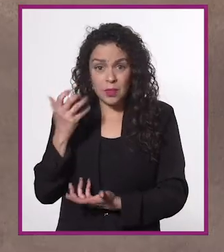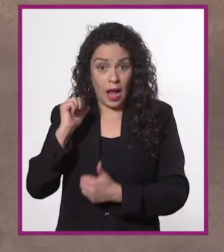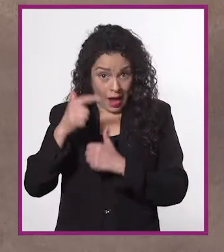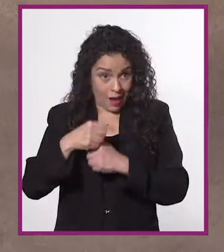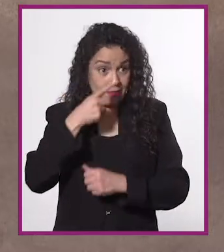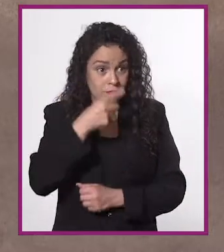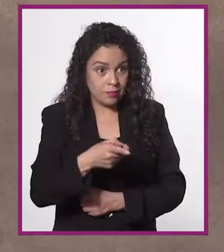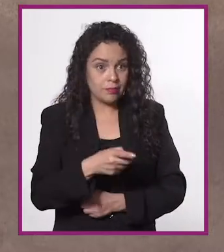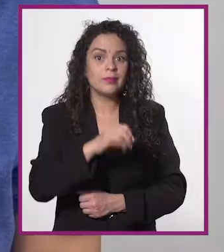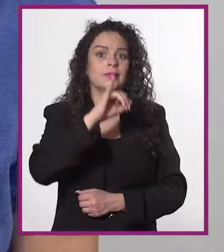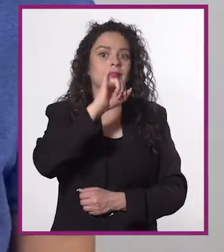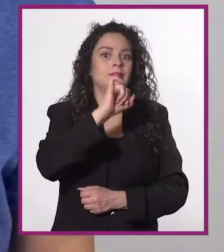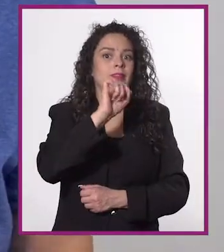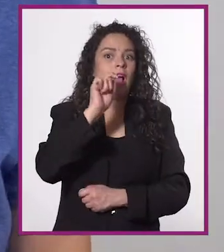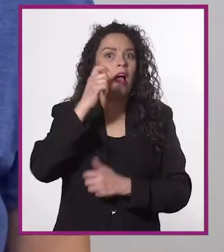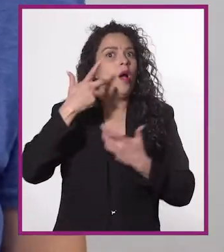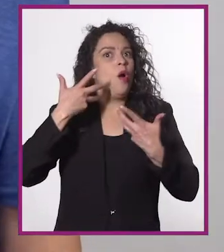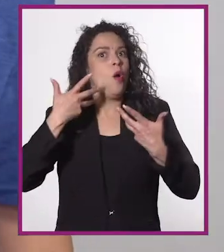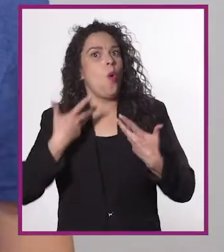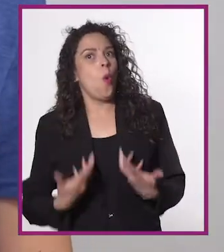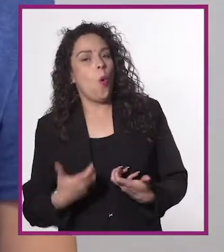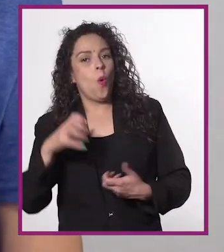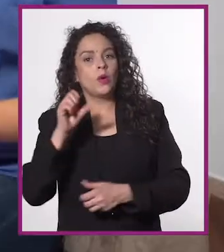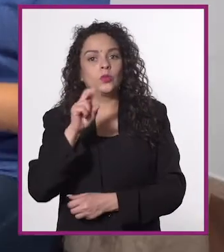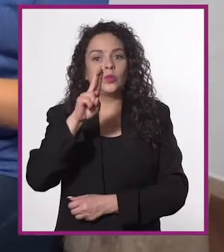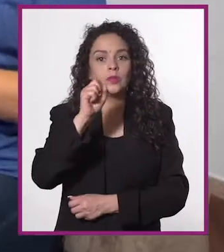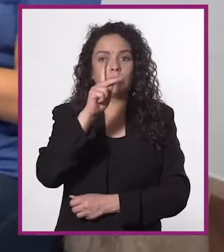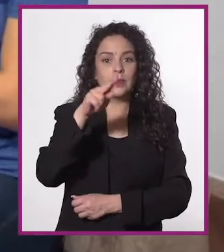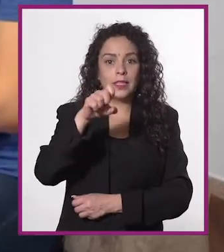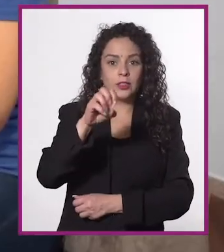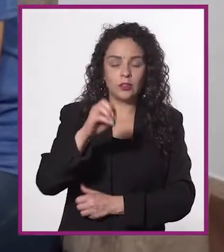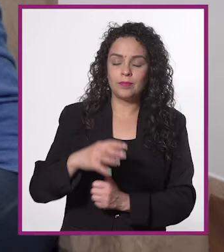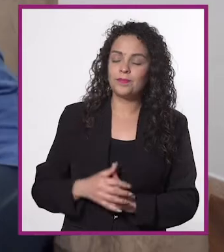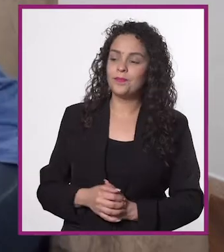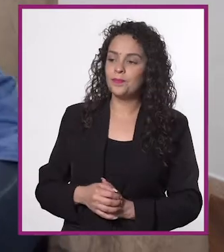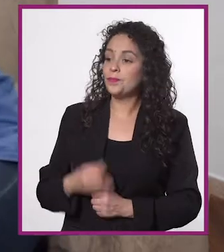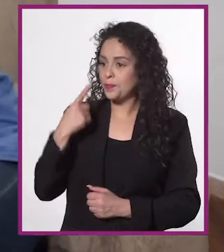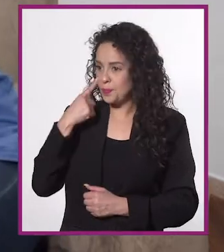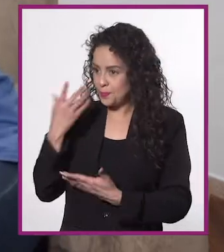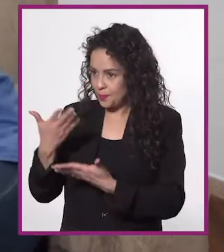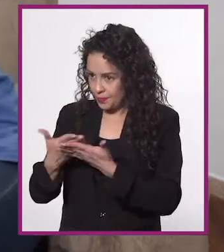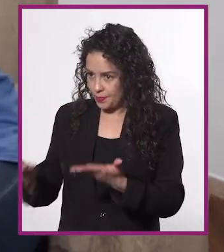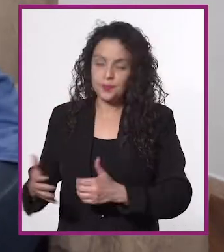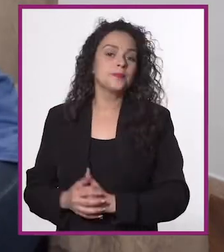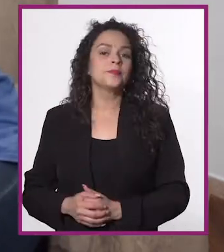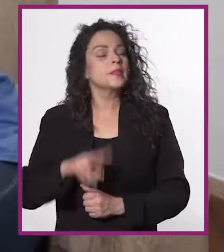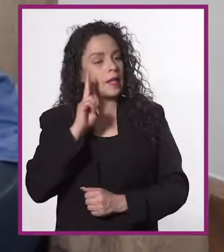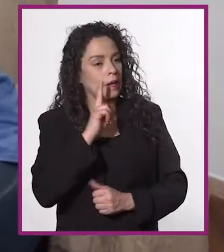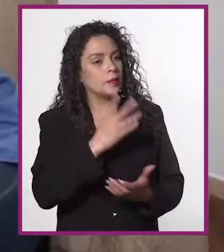tú ganas. Suspenso. Y mira. A ver.